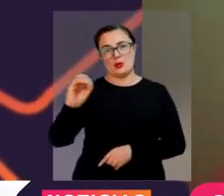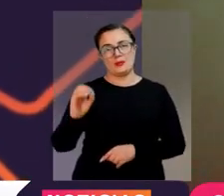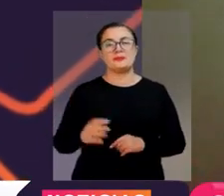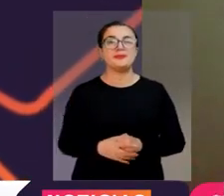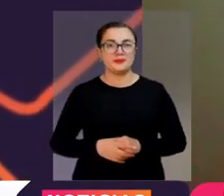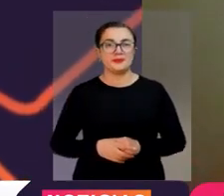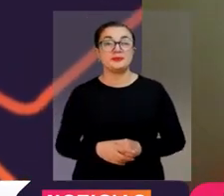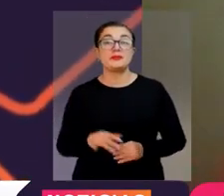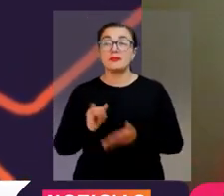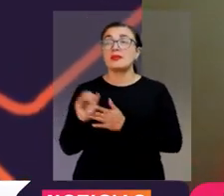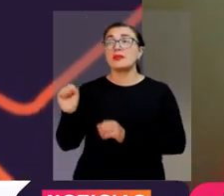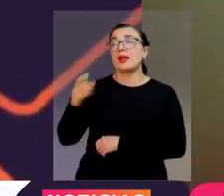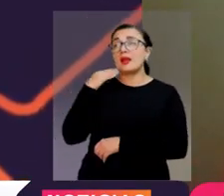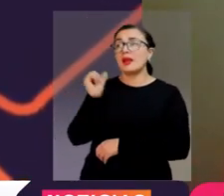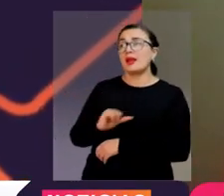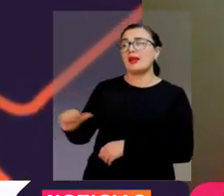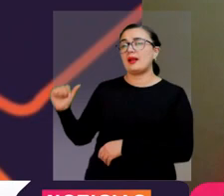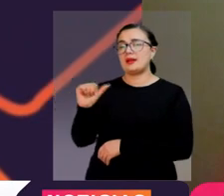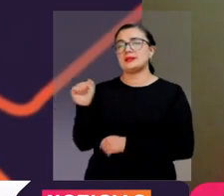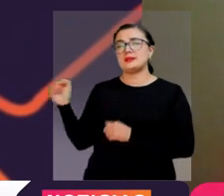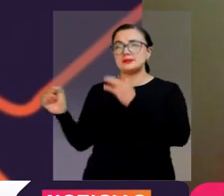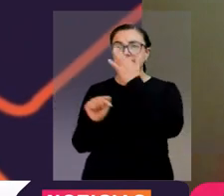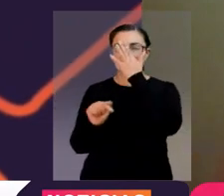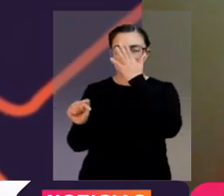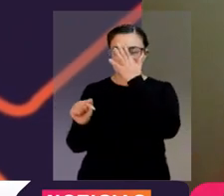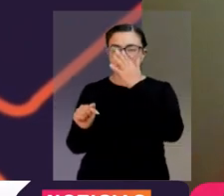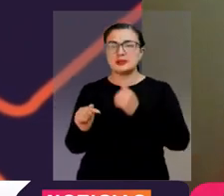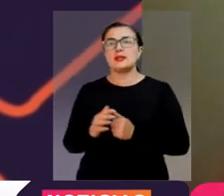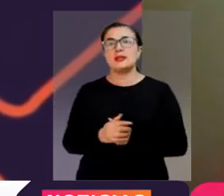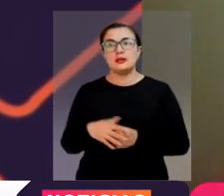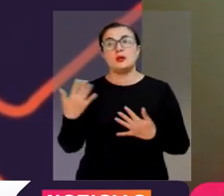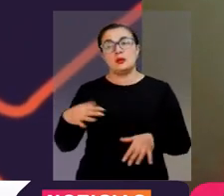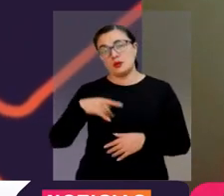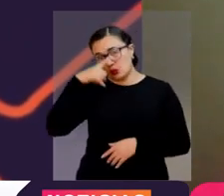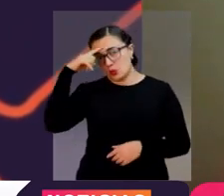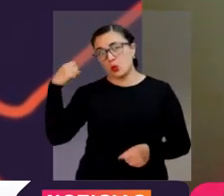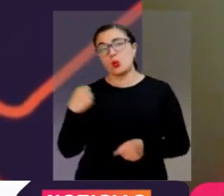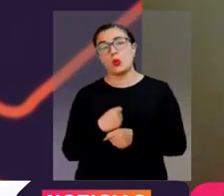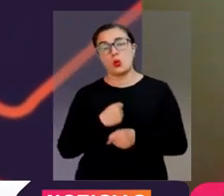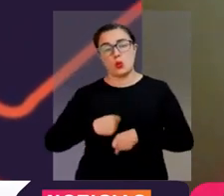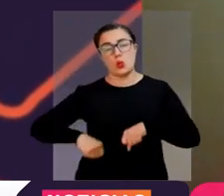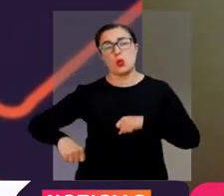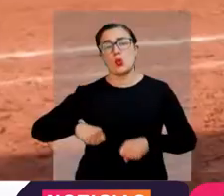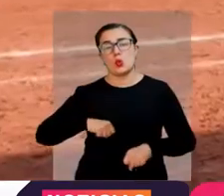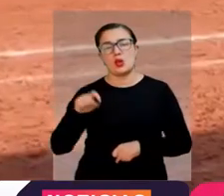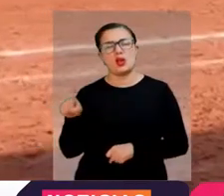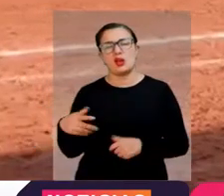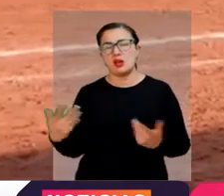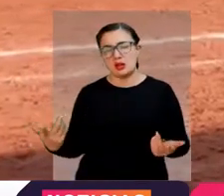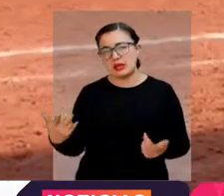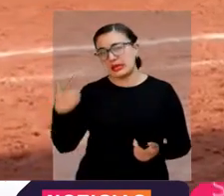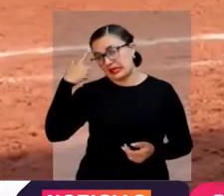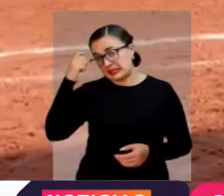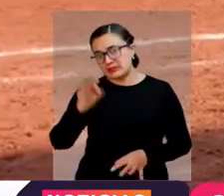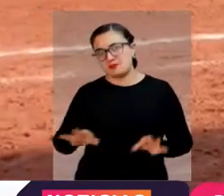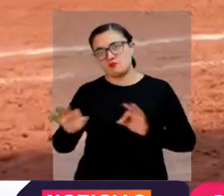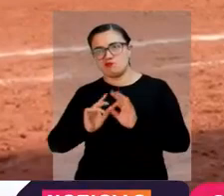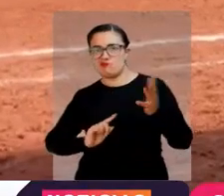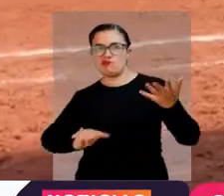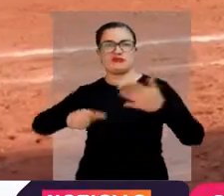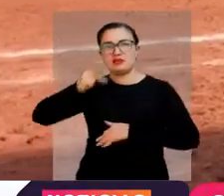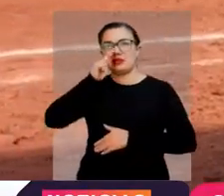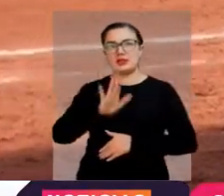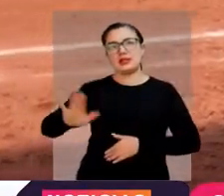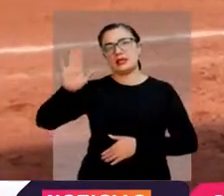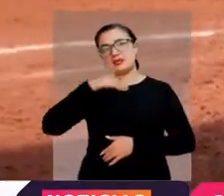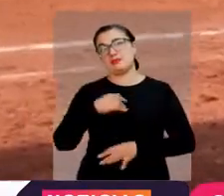equipo femenino tiene el gran reto de estar en los primeros lugares del ranking nacional porque